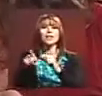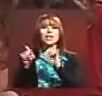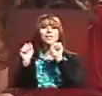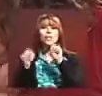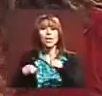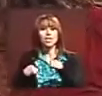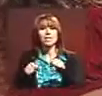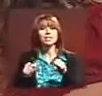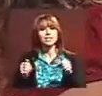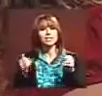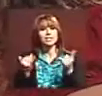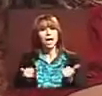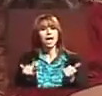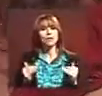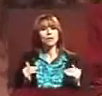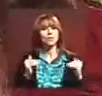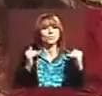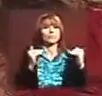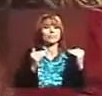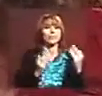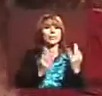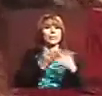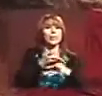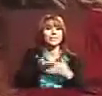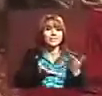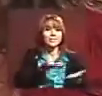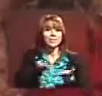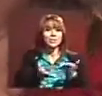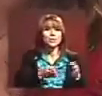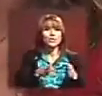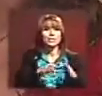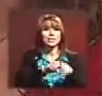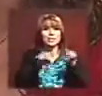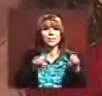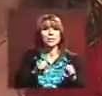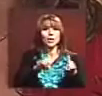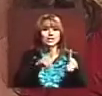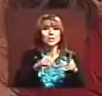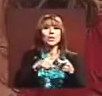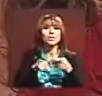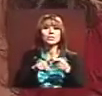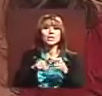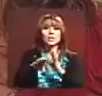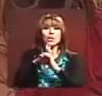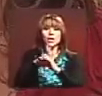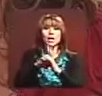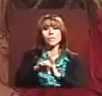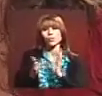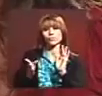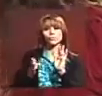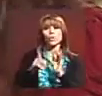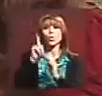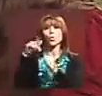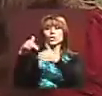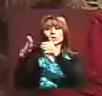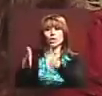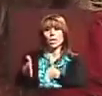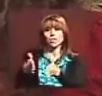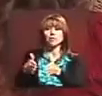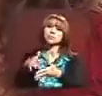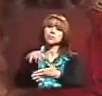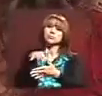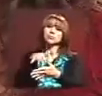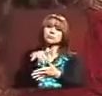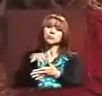a otro paso del servicio del sistema educativo. Okay. Entonces, por ejemplo, tenemos un estudiante que tal vez está en una escuela de educación